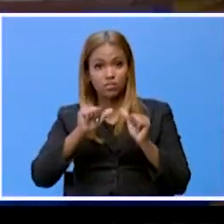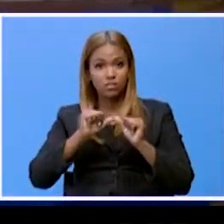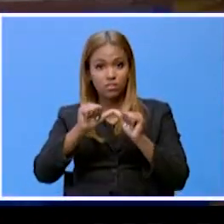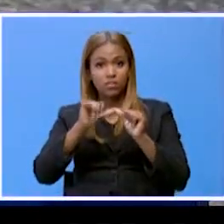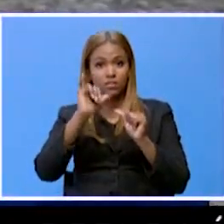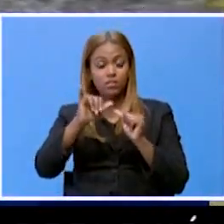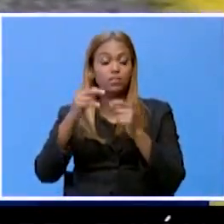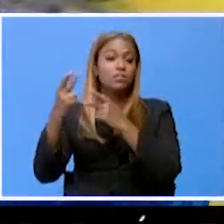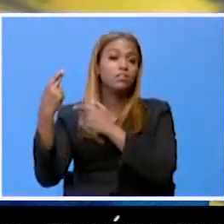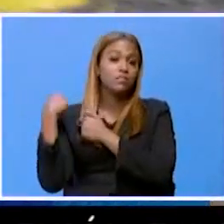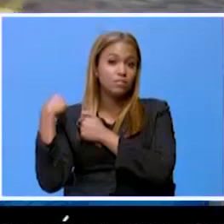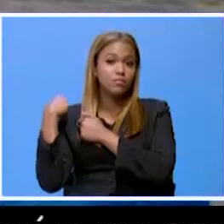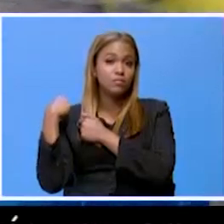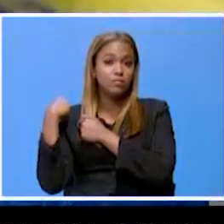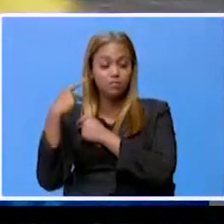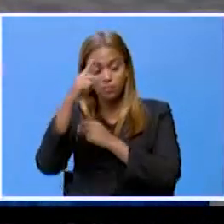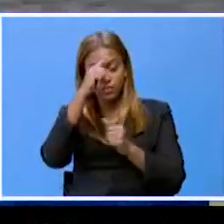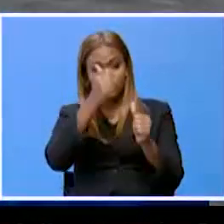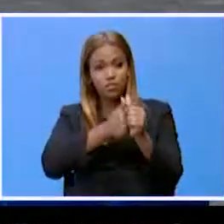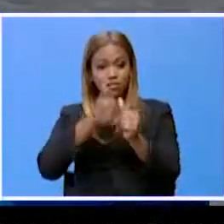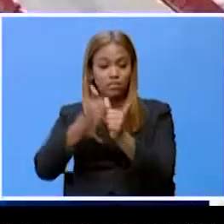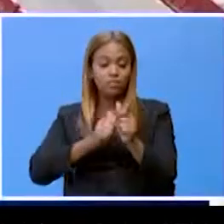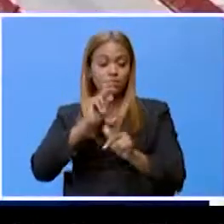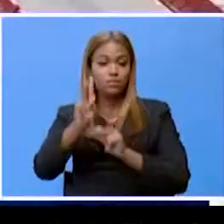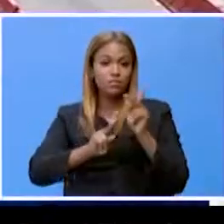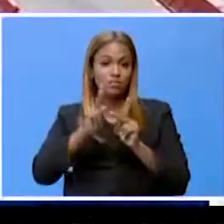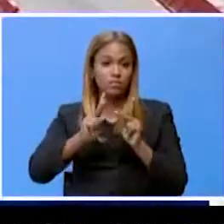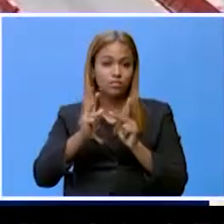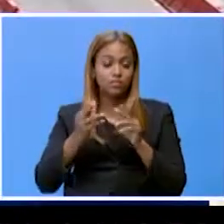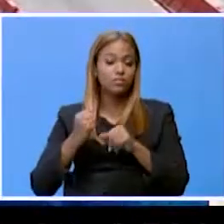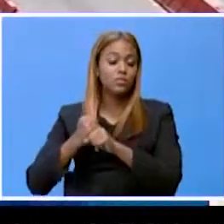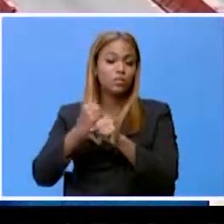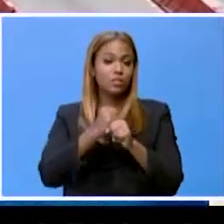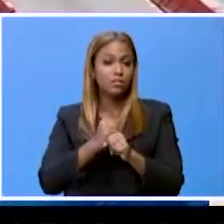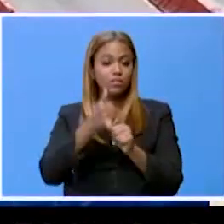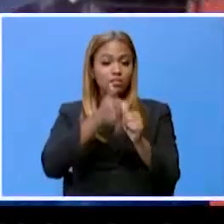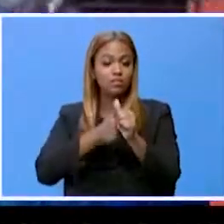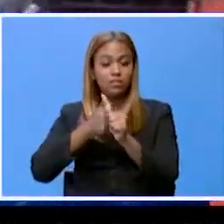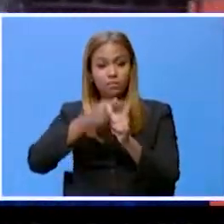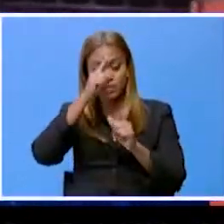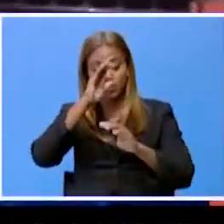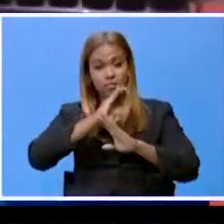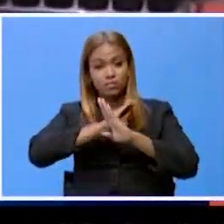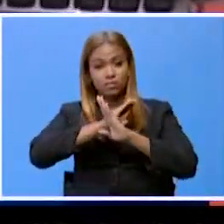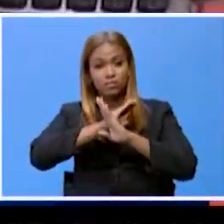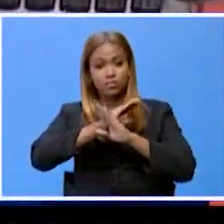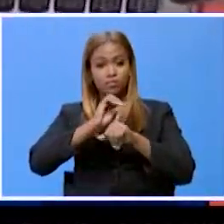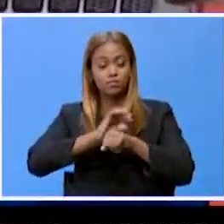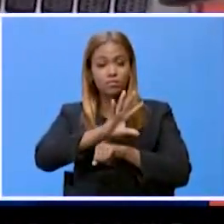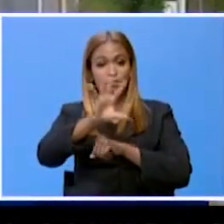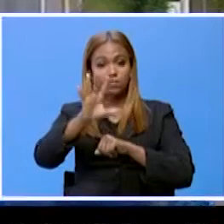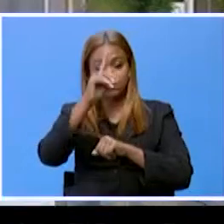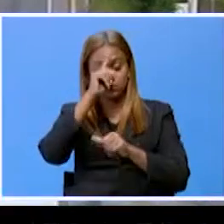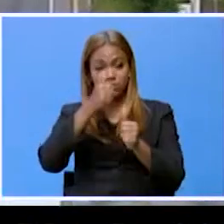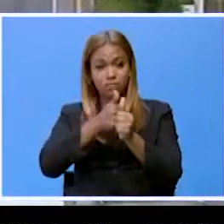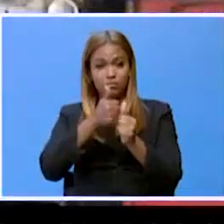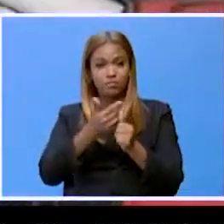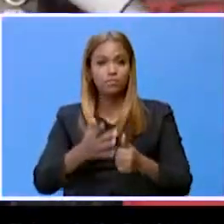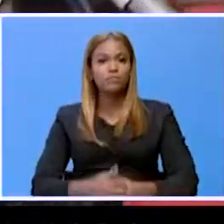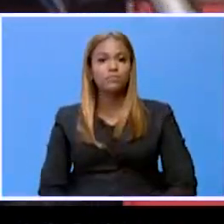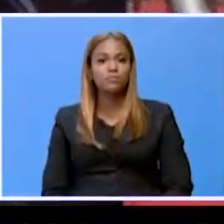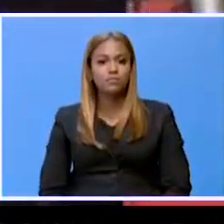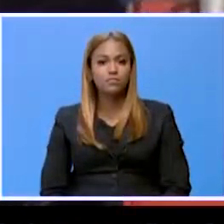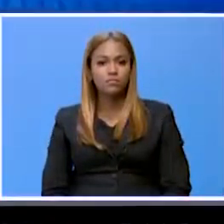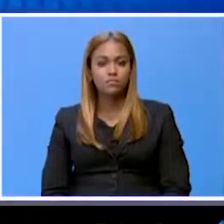siendo una responsabilidad de cada individuo protegerse para evitar la transmisión de la misma.